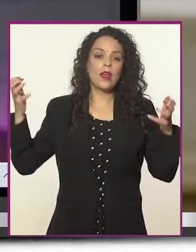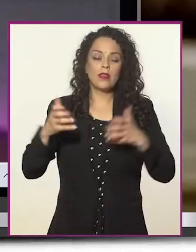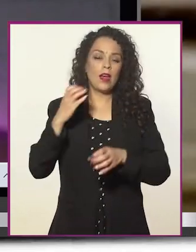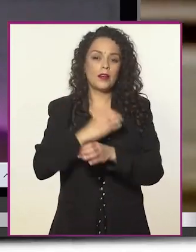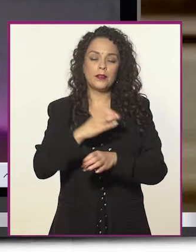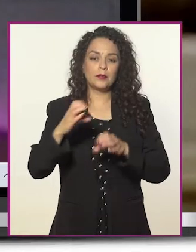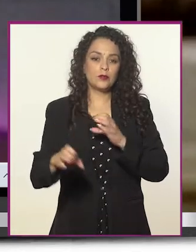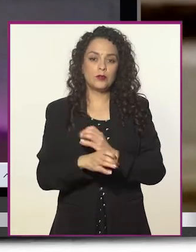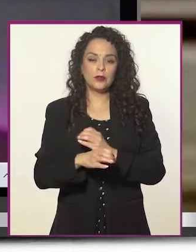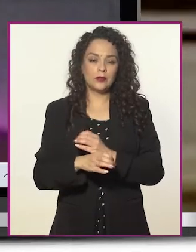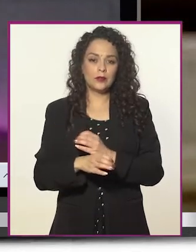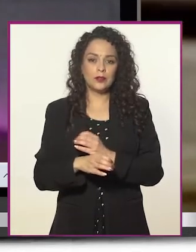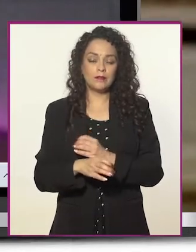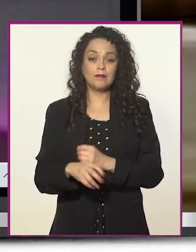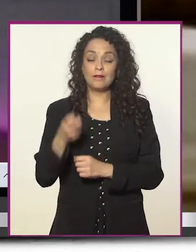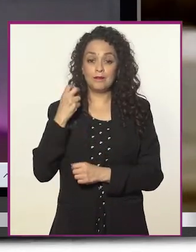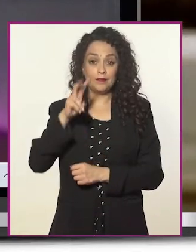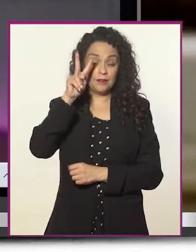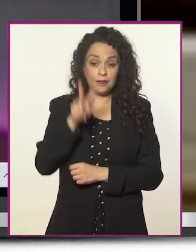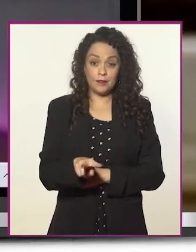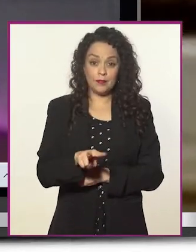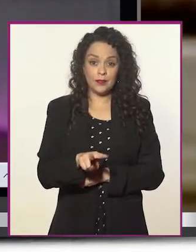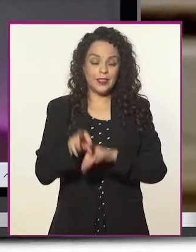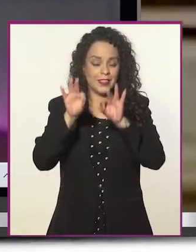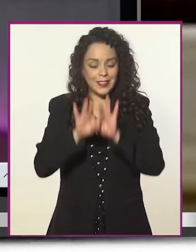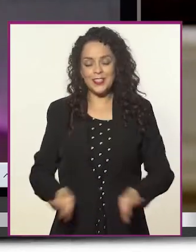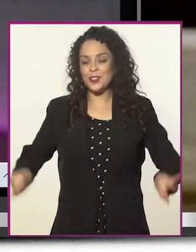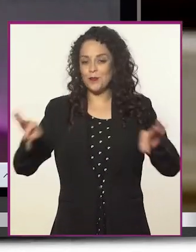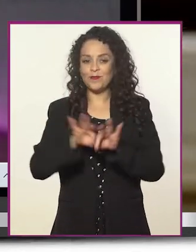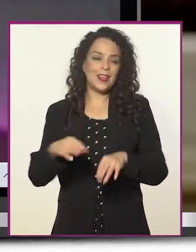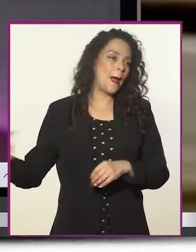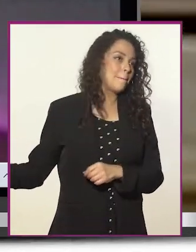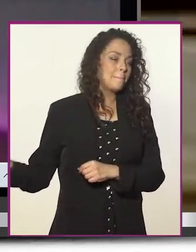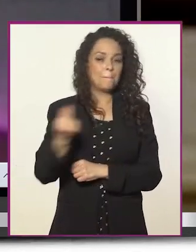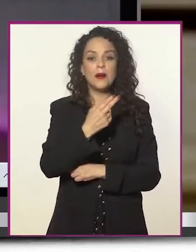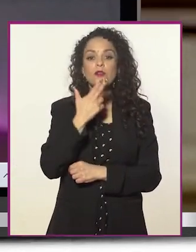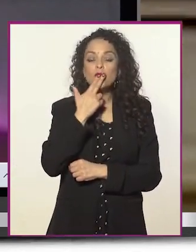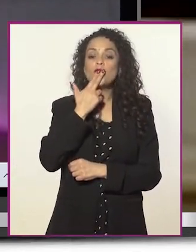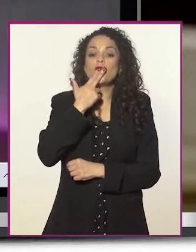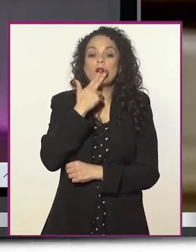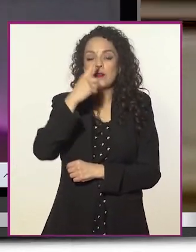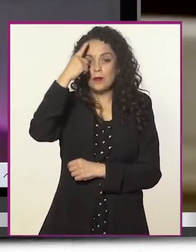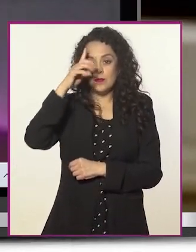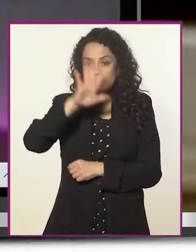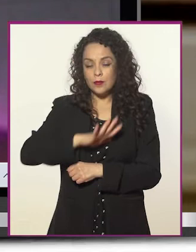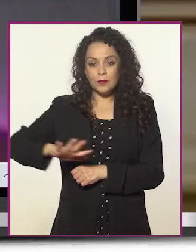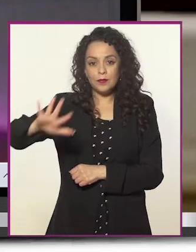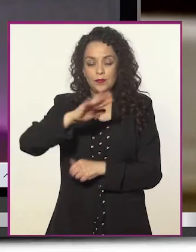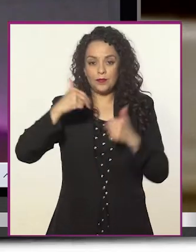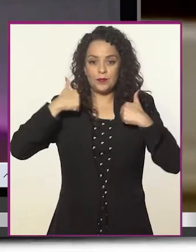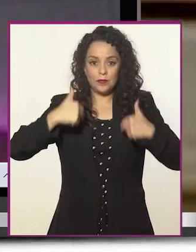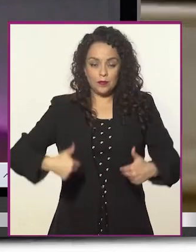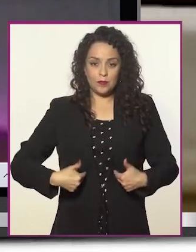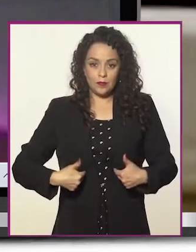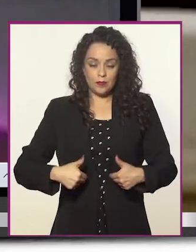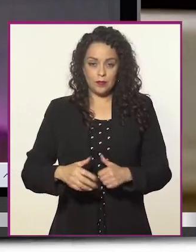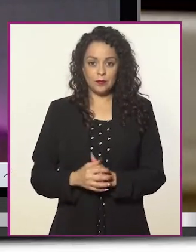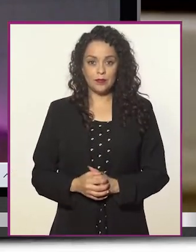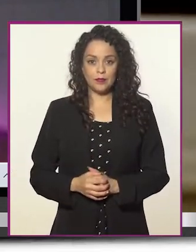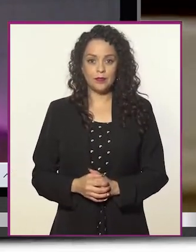cosas que logramos. Así que es crucial y esencial para la existencia de la especie